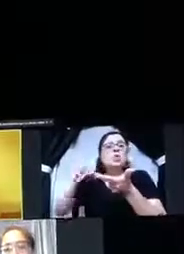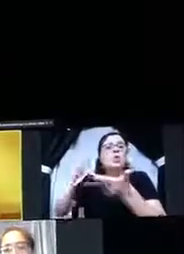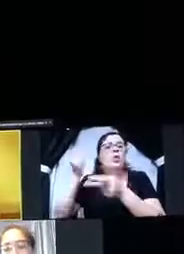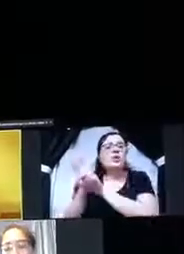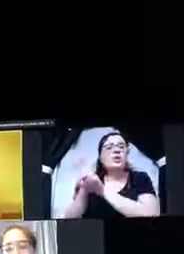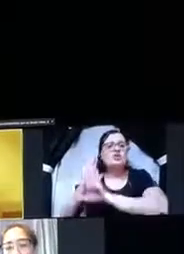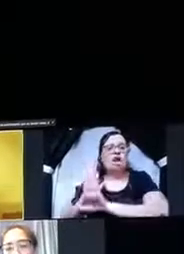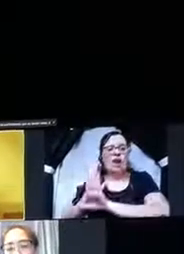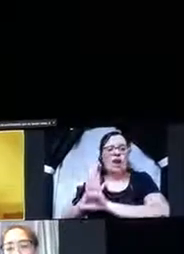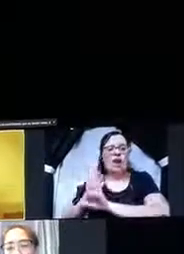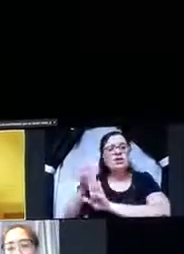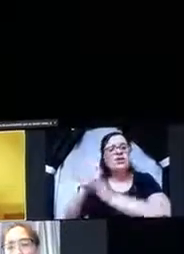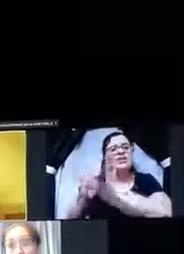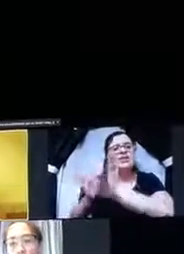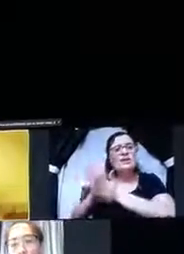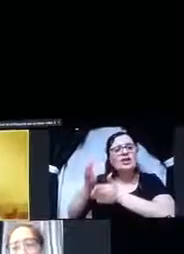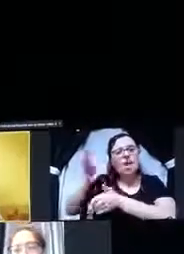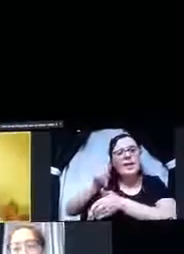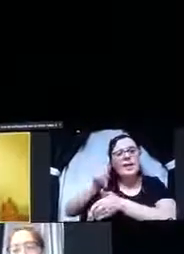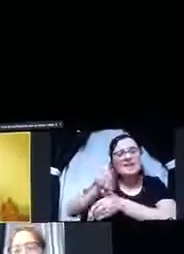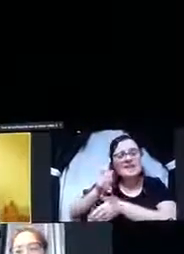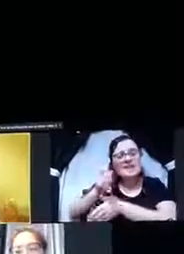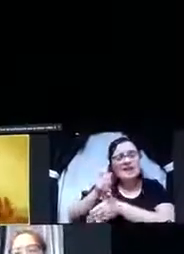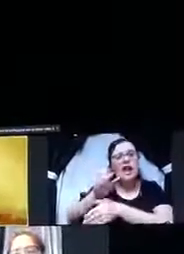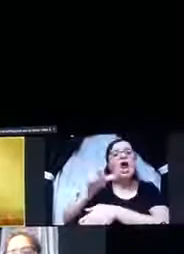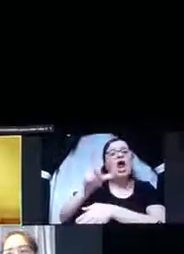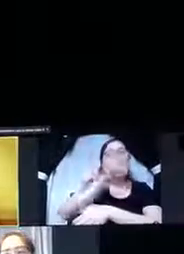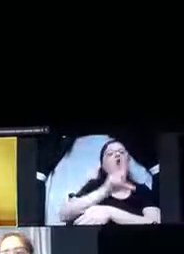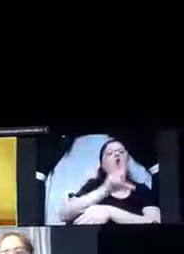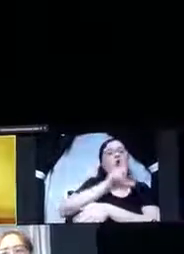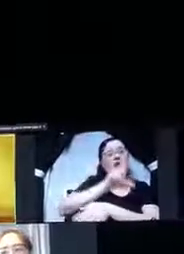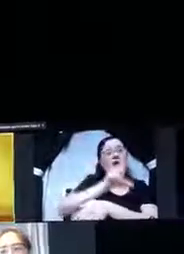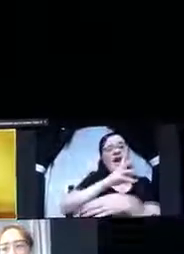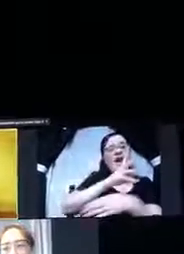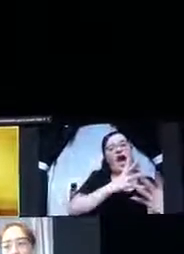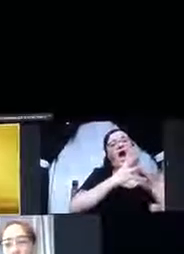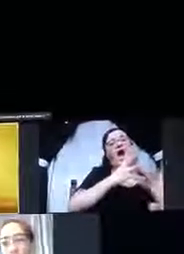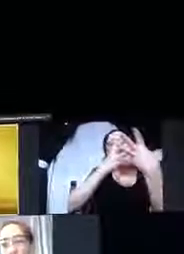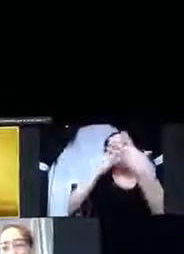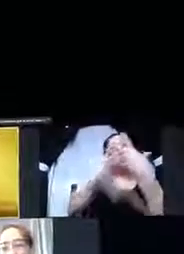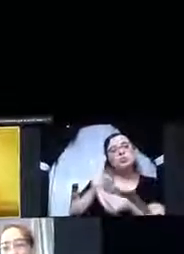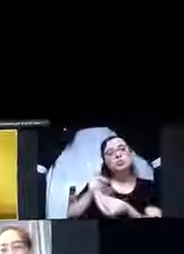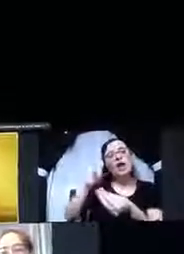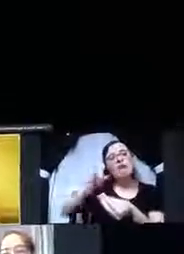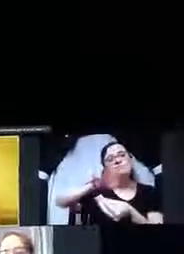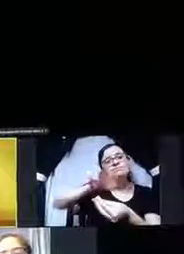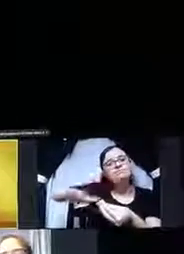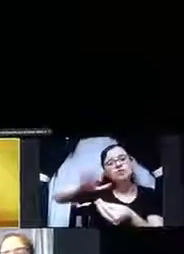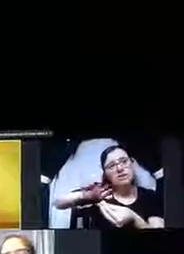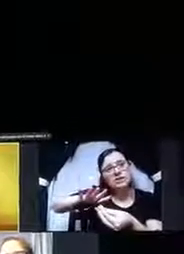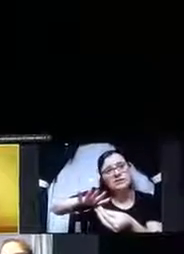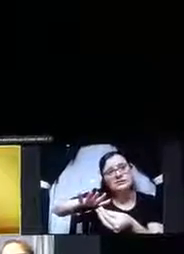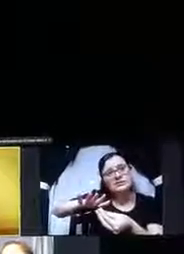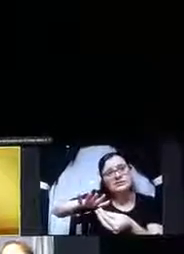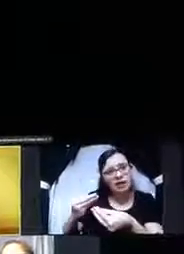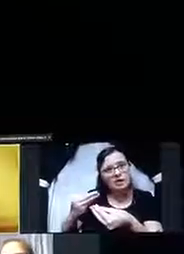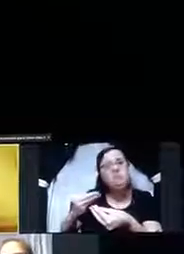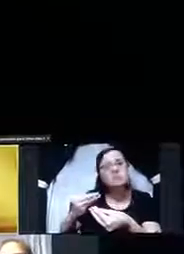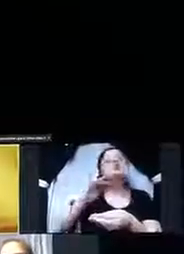intervenga. Ahora, logogenia, ¿sirve para chicos que tienen déficit de atención?